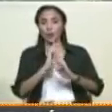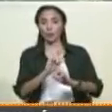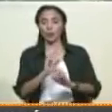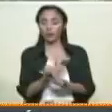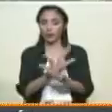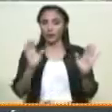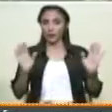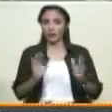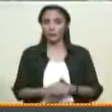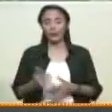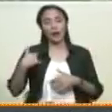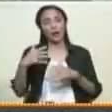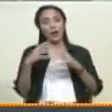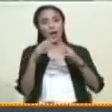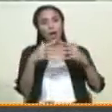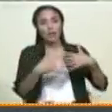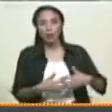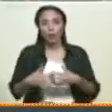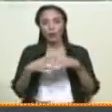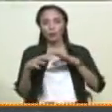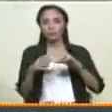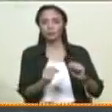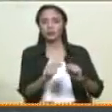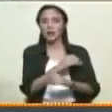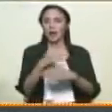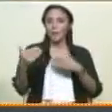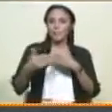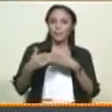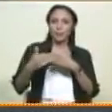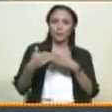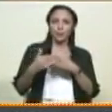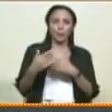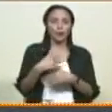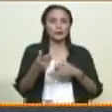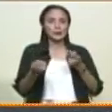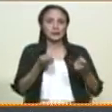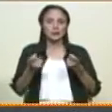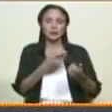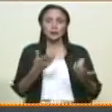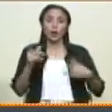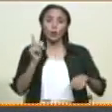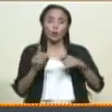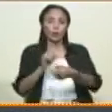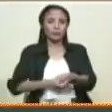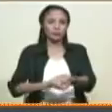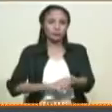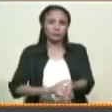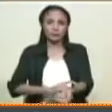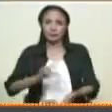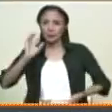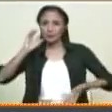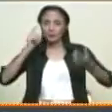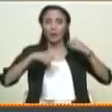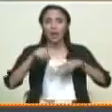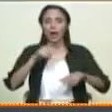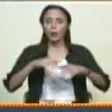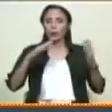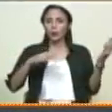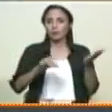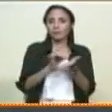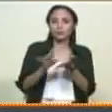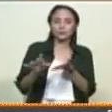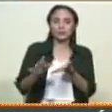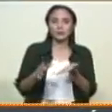esas presiones del imperialismo, que le hacen daño a nuestro pueblo, que crean descontento, que crean hasta deserciones, están